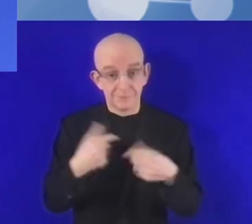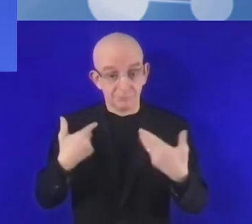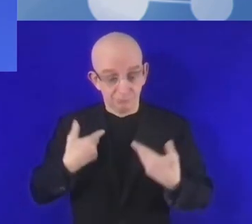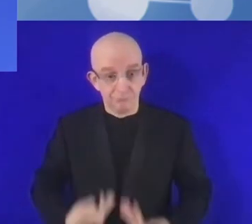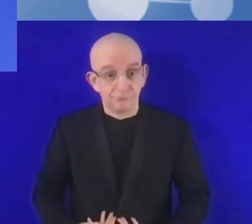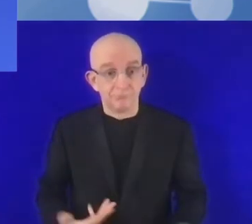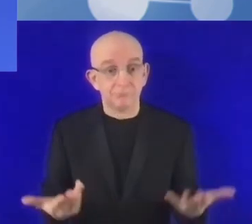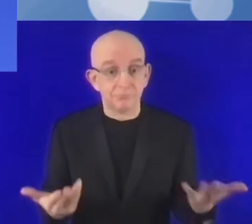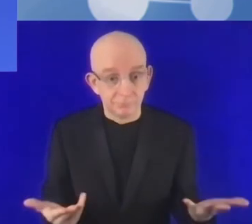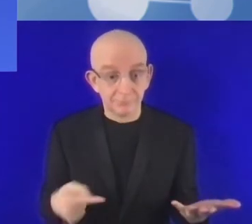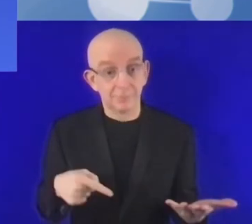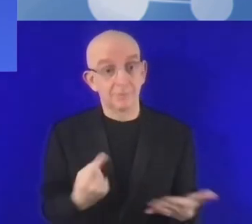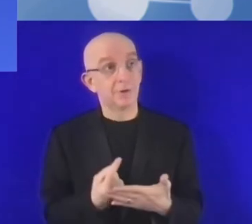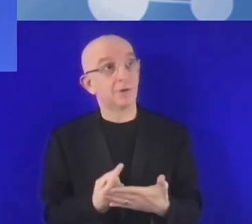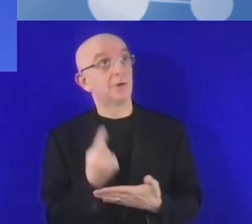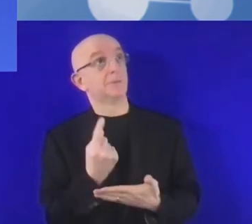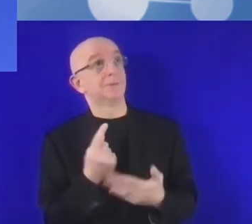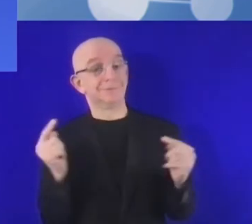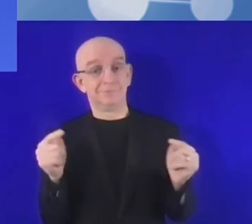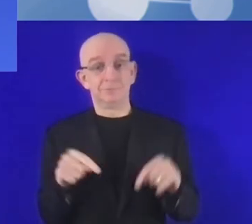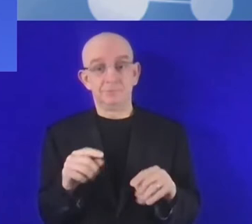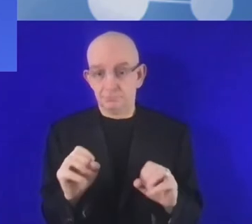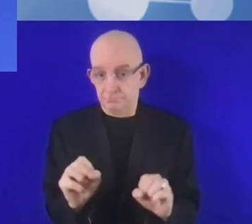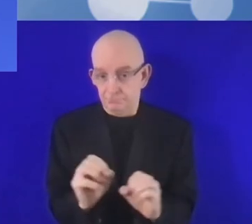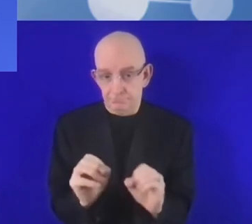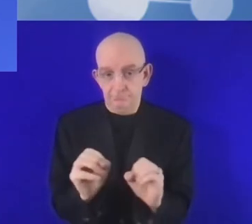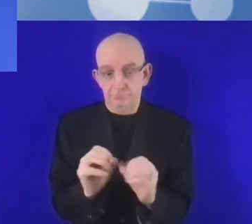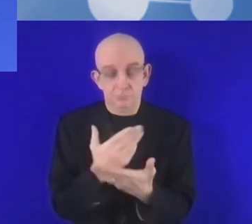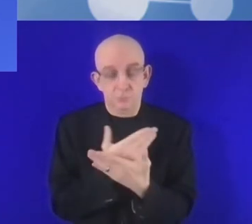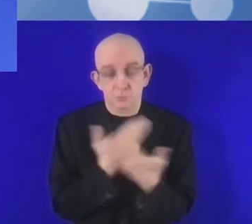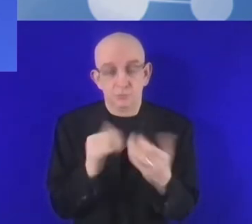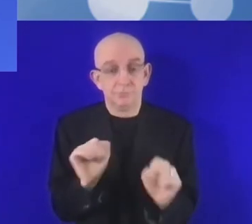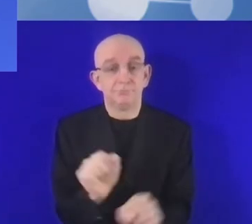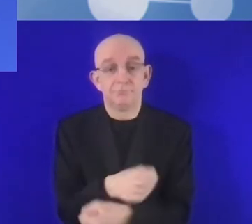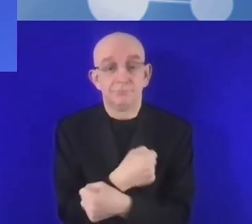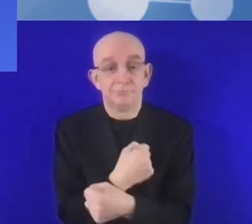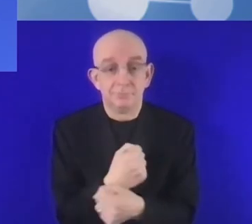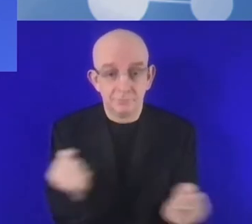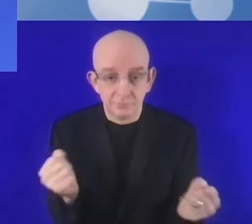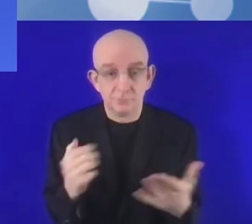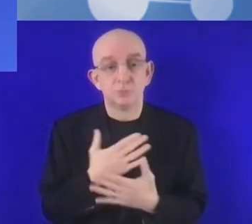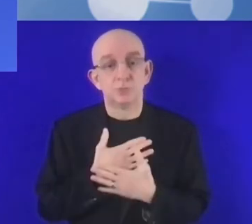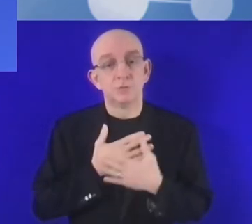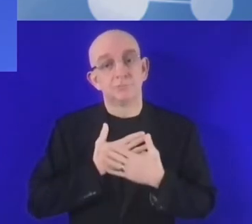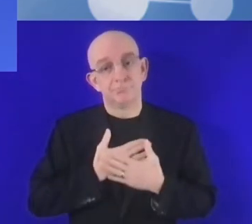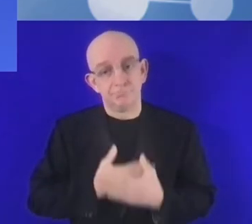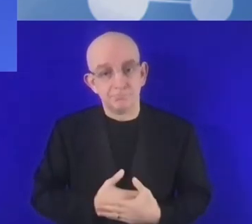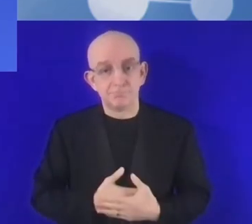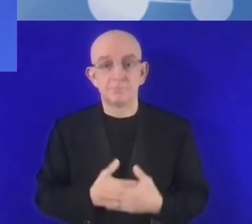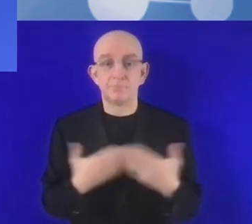hay millones de jóvenes que no tienen esta posibilidad de hablar con ustedes directamente como yo lo estoy haciendo